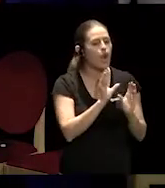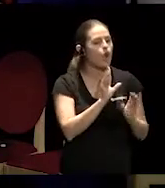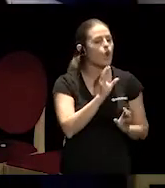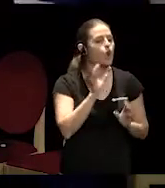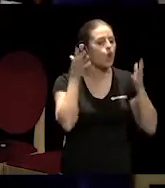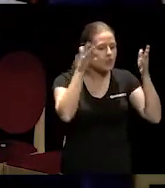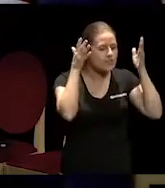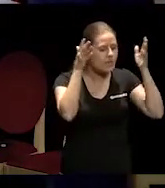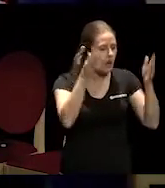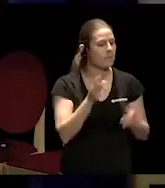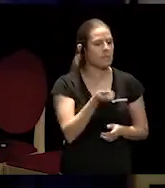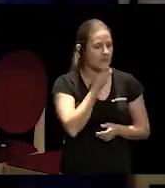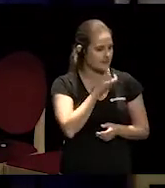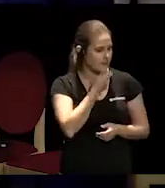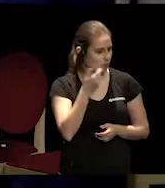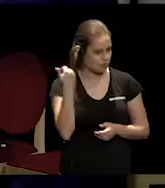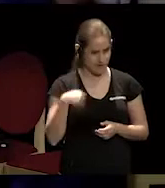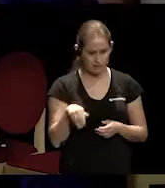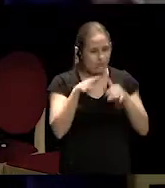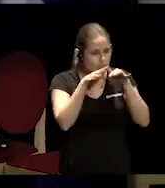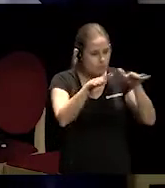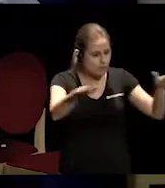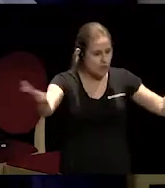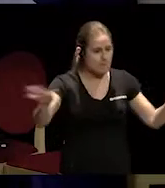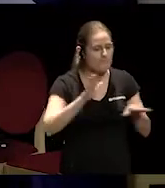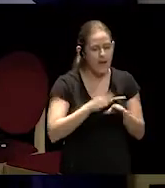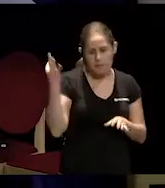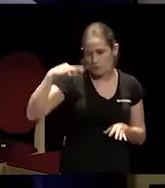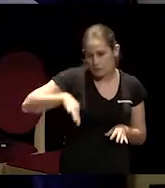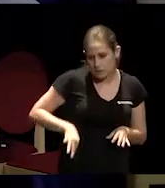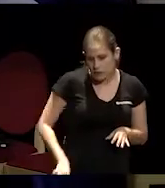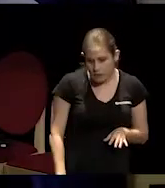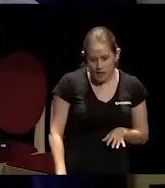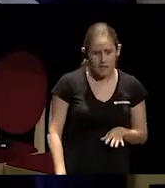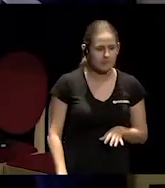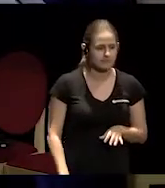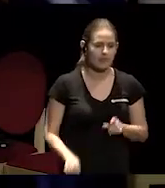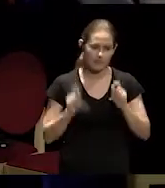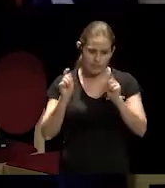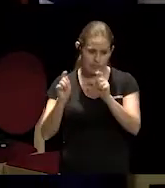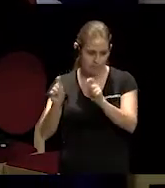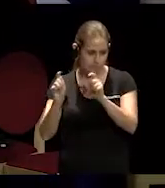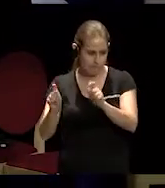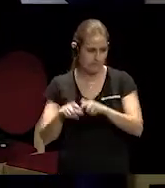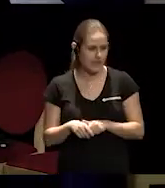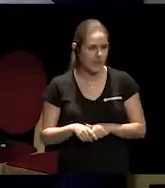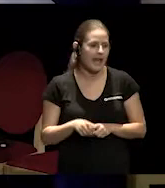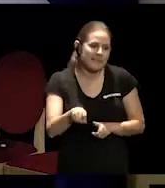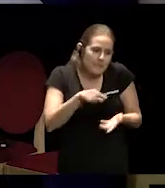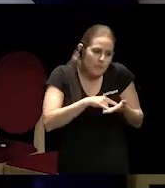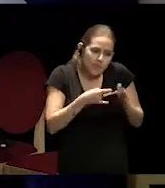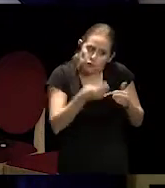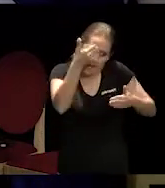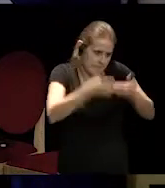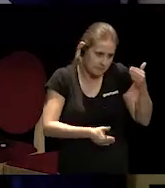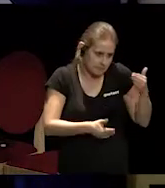Británico para que puedan realmente ser profesionales, y intentamos en este programa ilimitado,